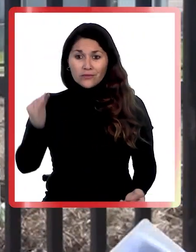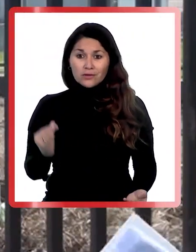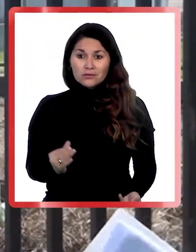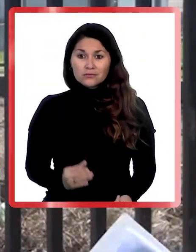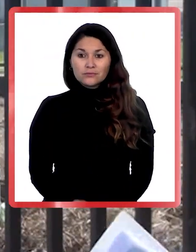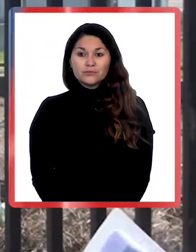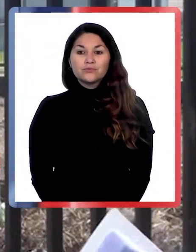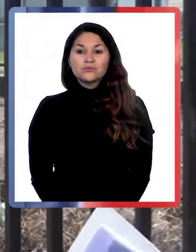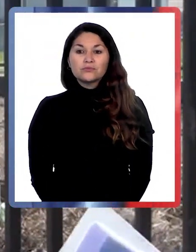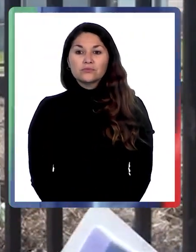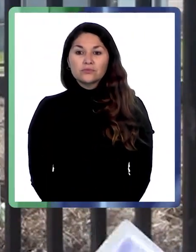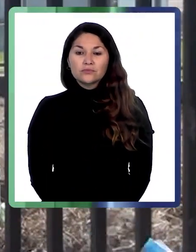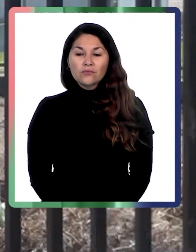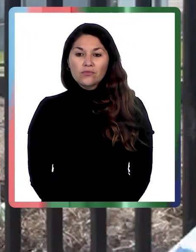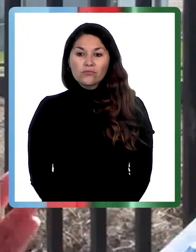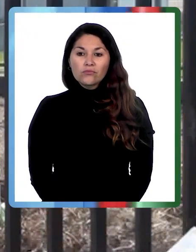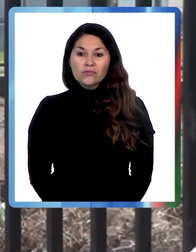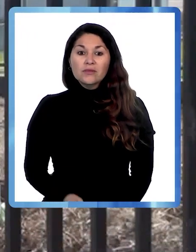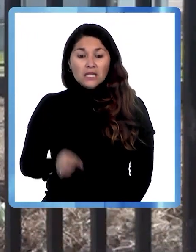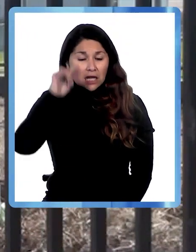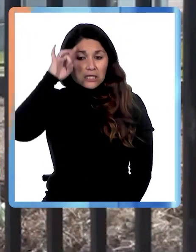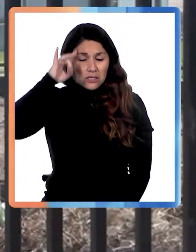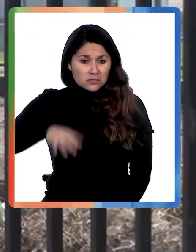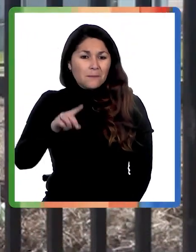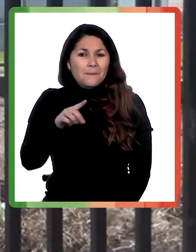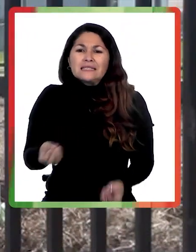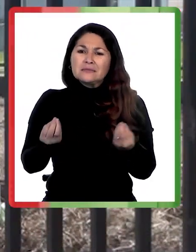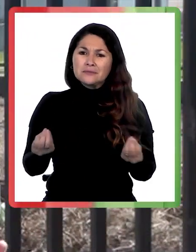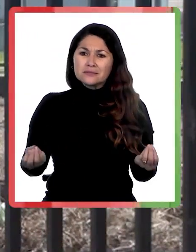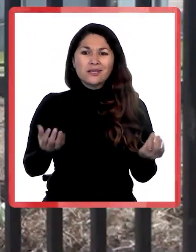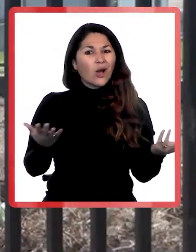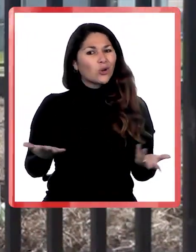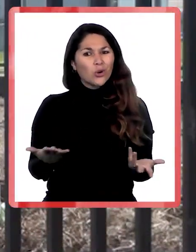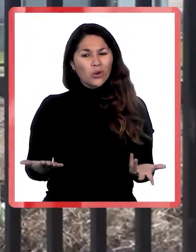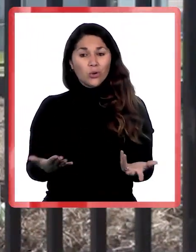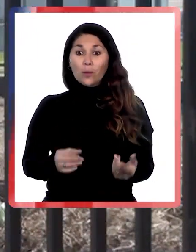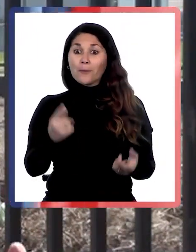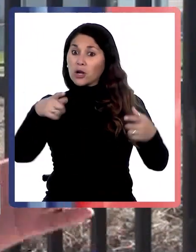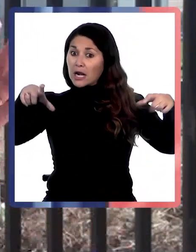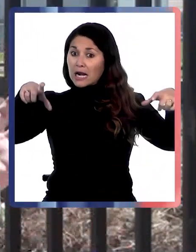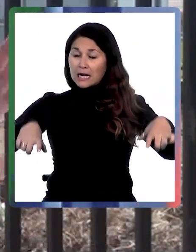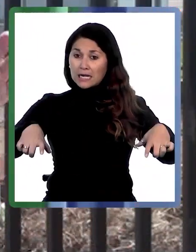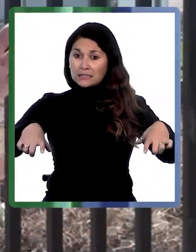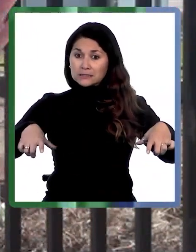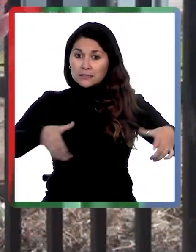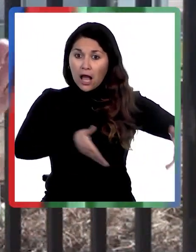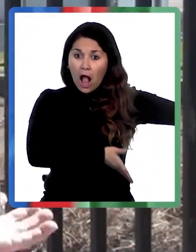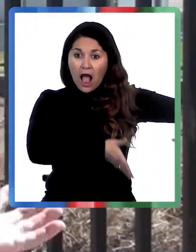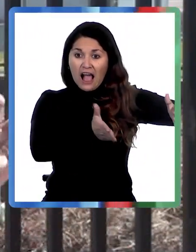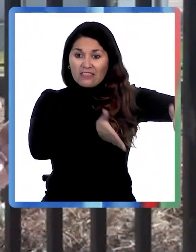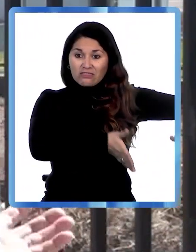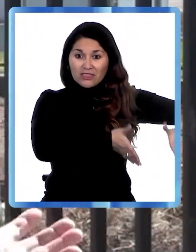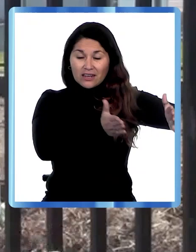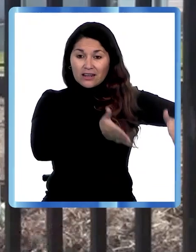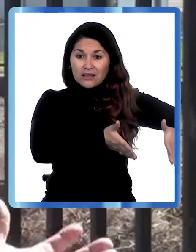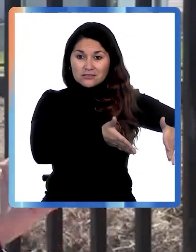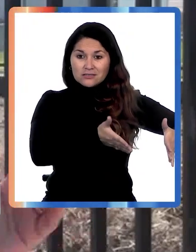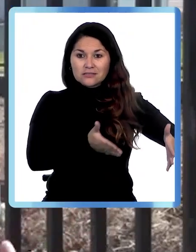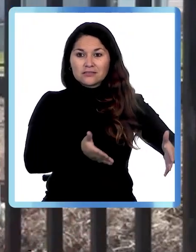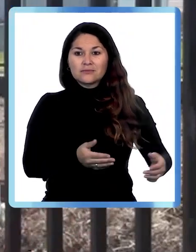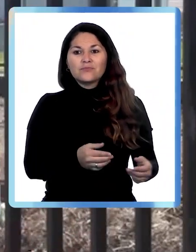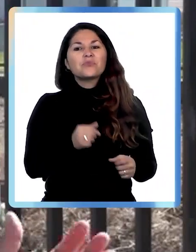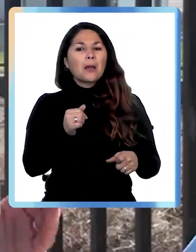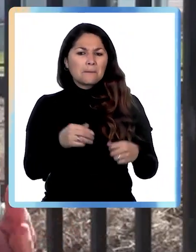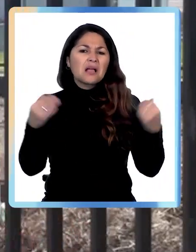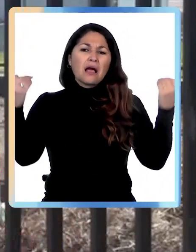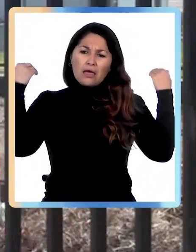que se se se entere de lo que está pasando cómo va a ser posible que una cancha lateral que no es el estadio es un